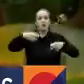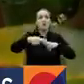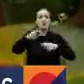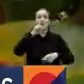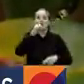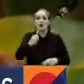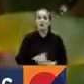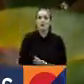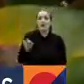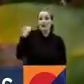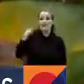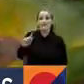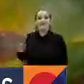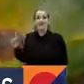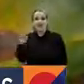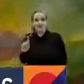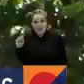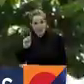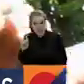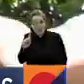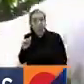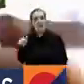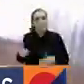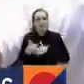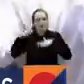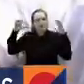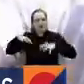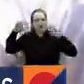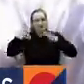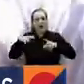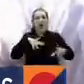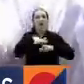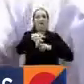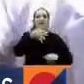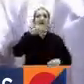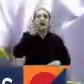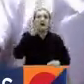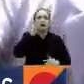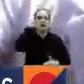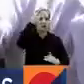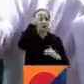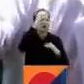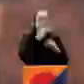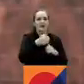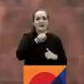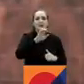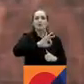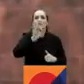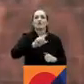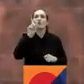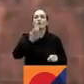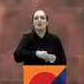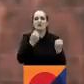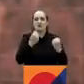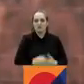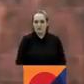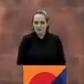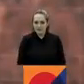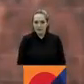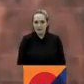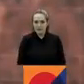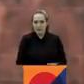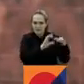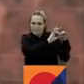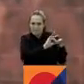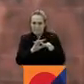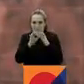Desde febrero, en el caso de la producción del grano de café, tuvo una disminución del 16% de la cosecha parcial. A propósito de este tema,